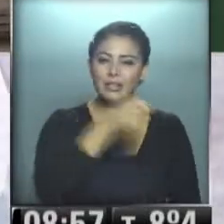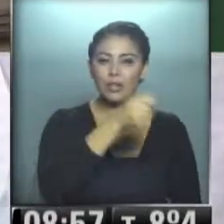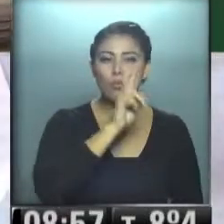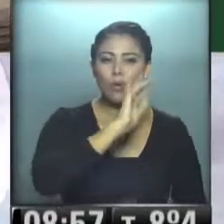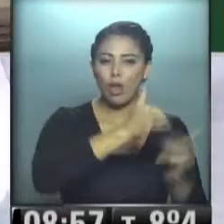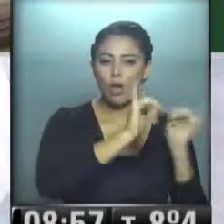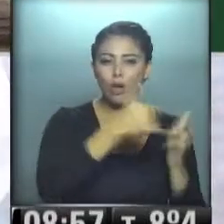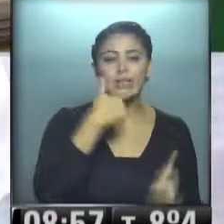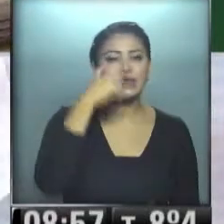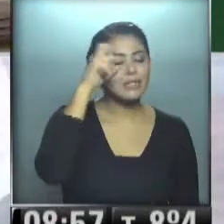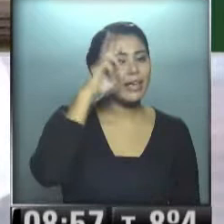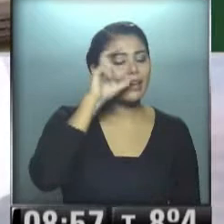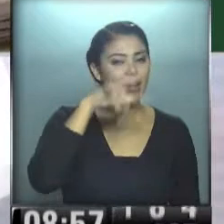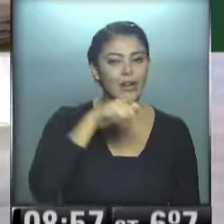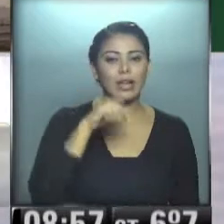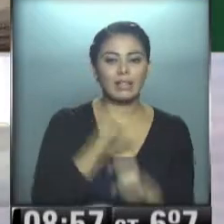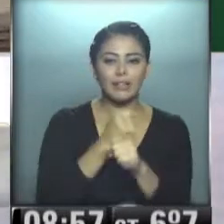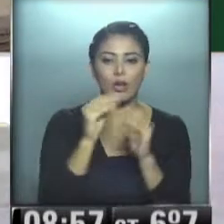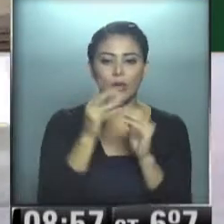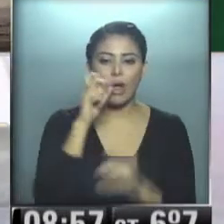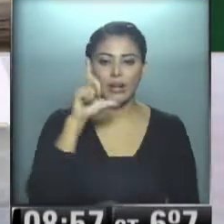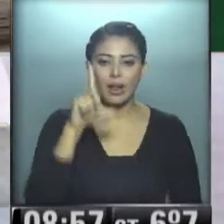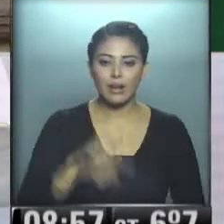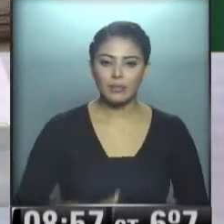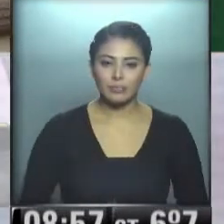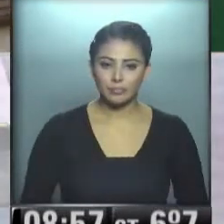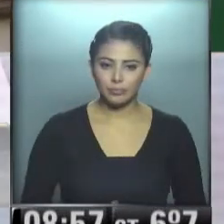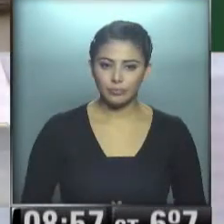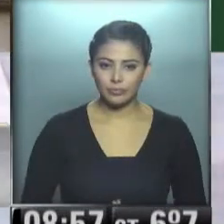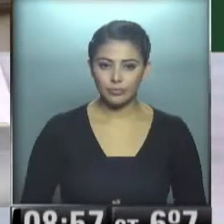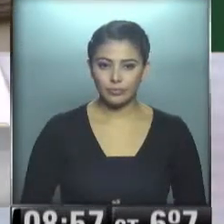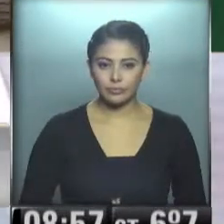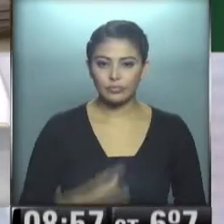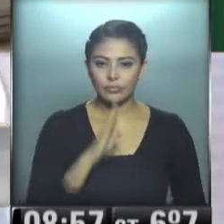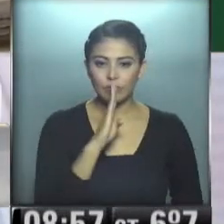Serena Rodríguez. Está trabajando en el lugar Ariel Lima. Ariel.